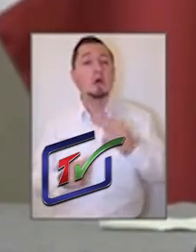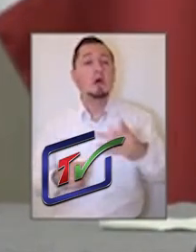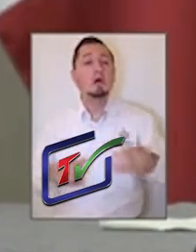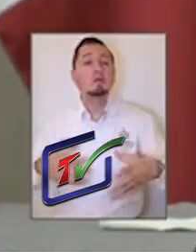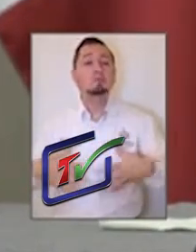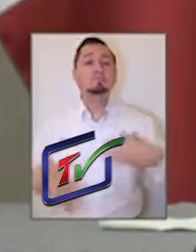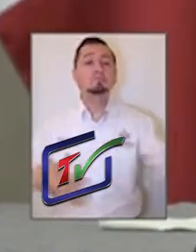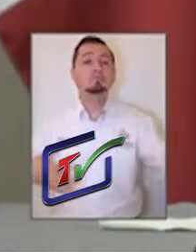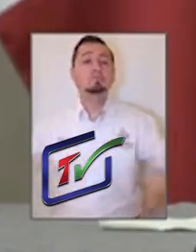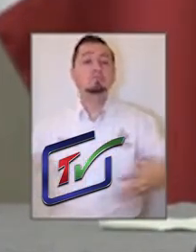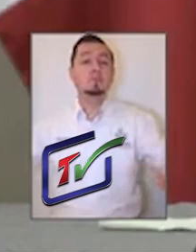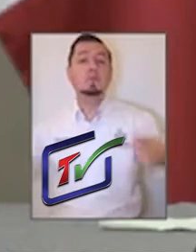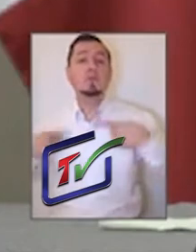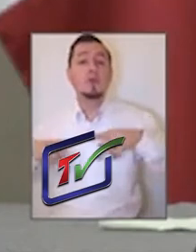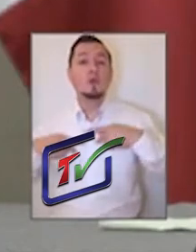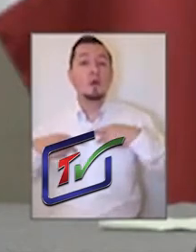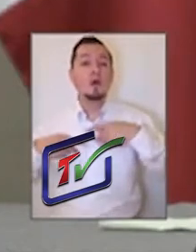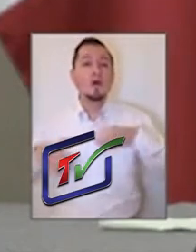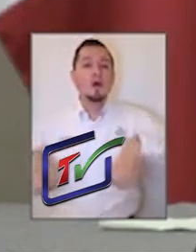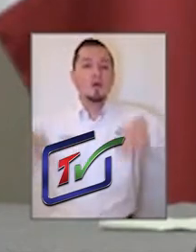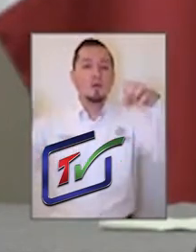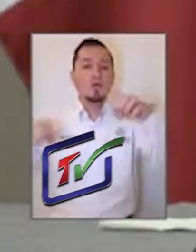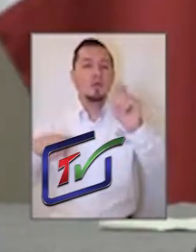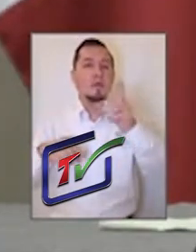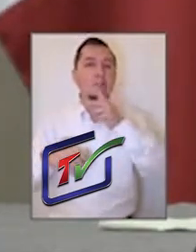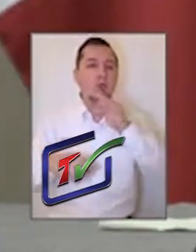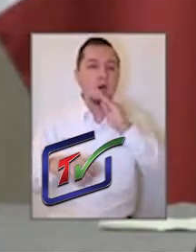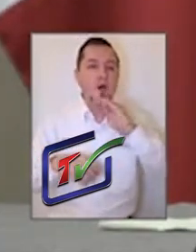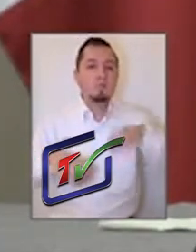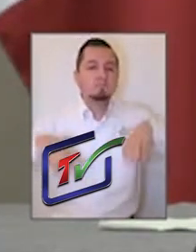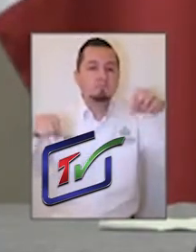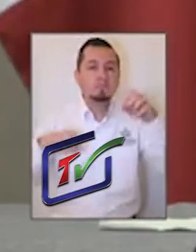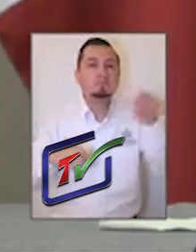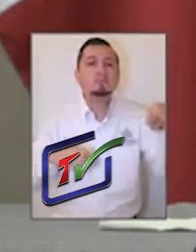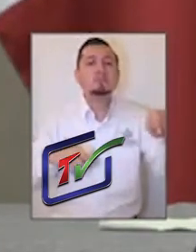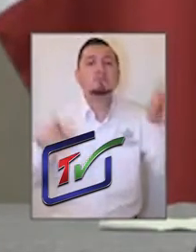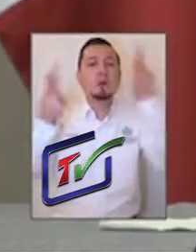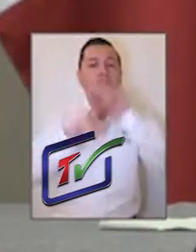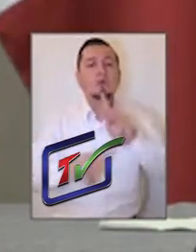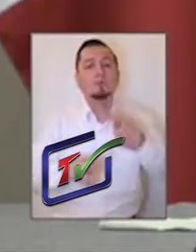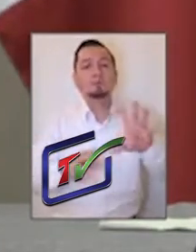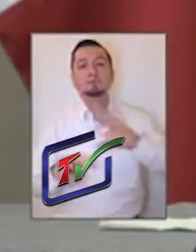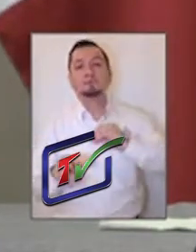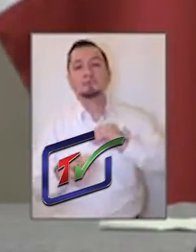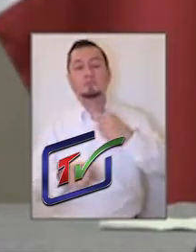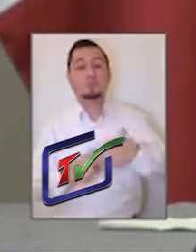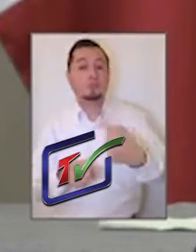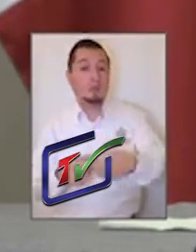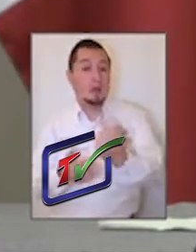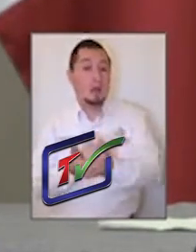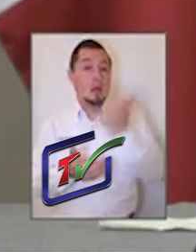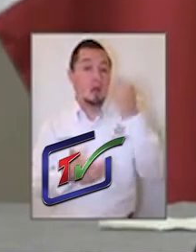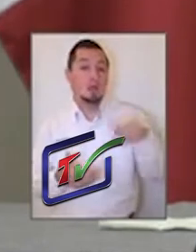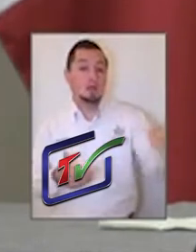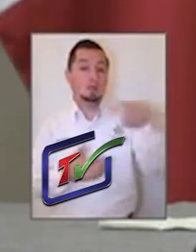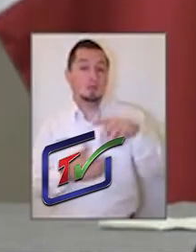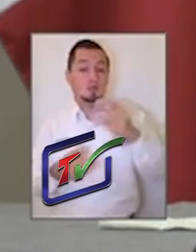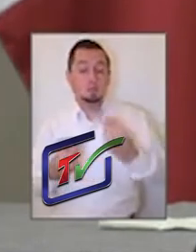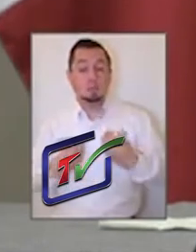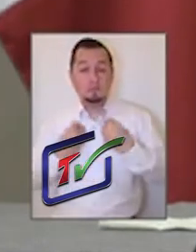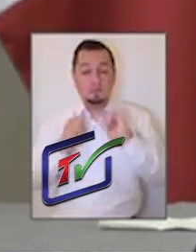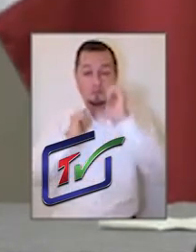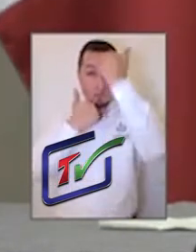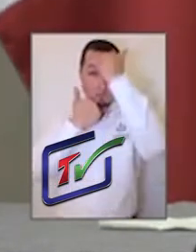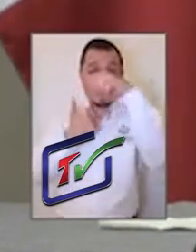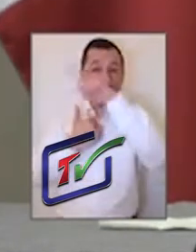ya empezando a contagiar a las personas que tienen mayor riesgo, y esto puede convertirse en una dinámica